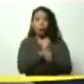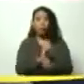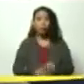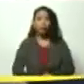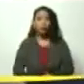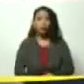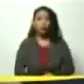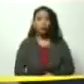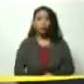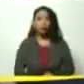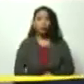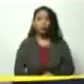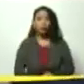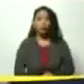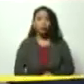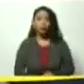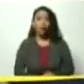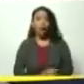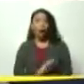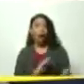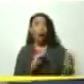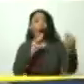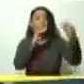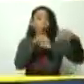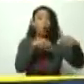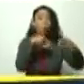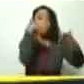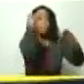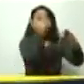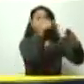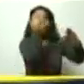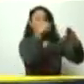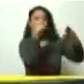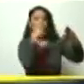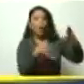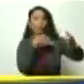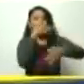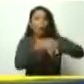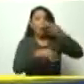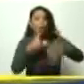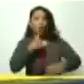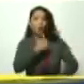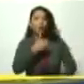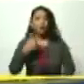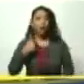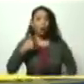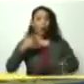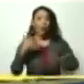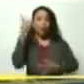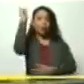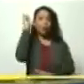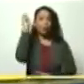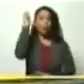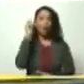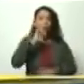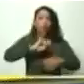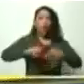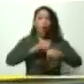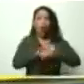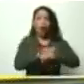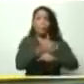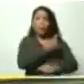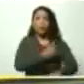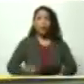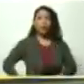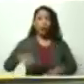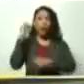se llegaron a todos los acuerdos a detalle yo quisiera que el diputado Jorge Rodríguez presidente